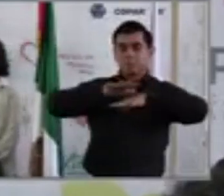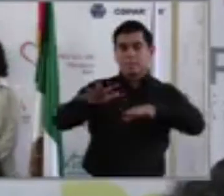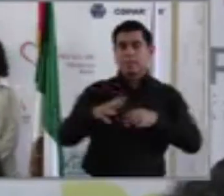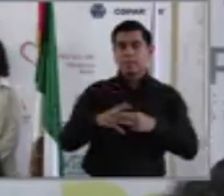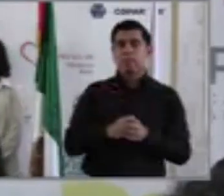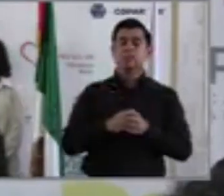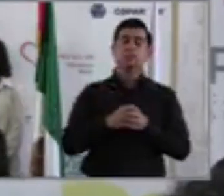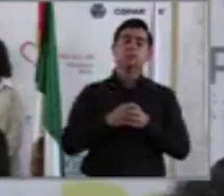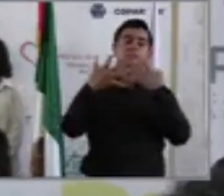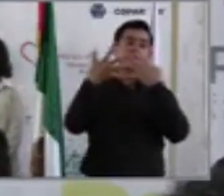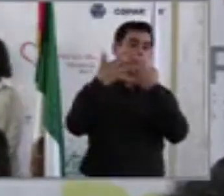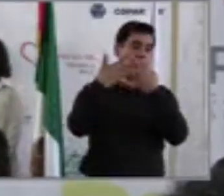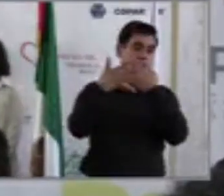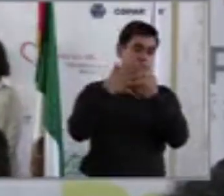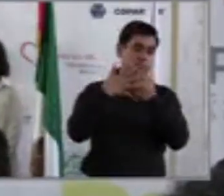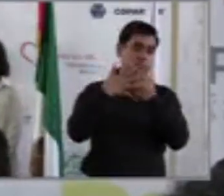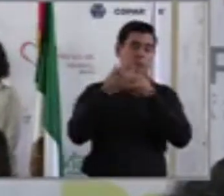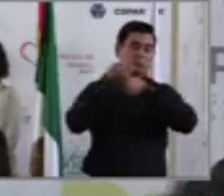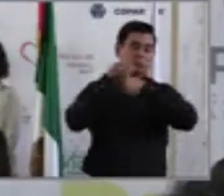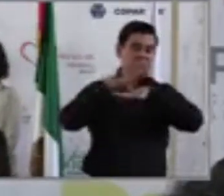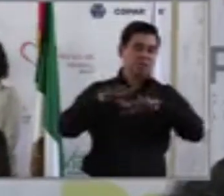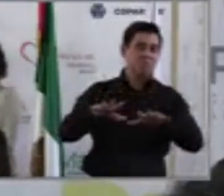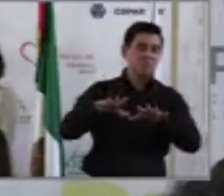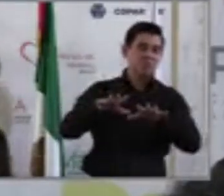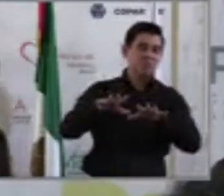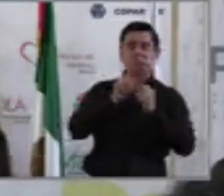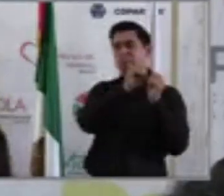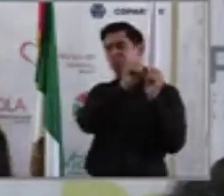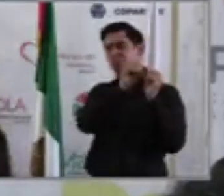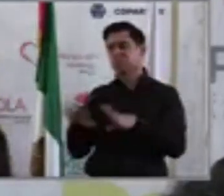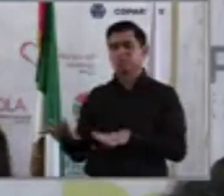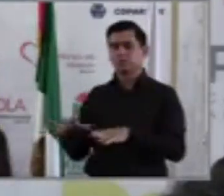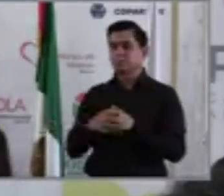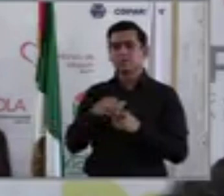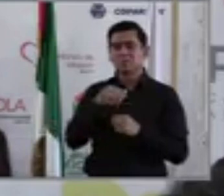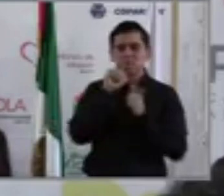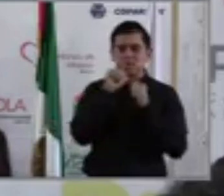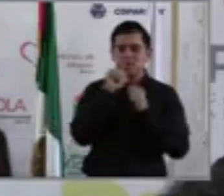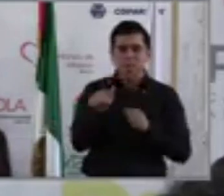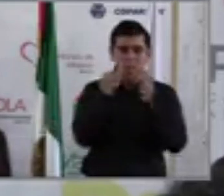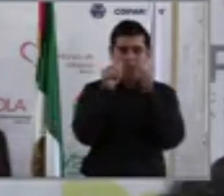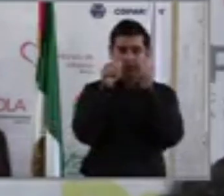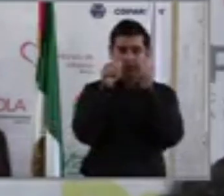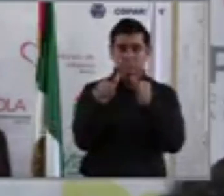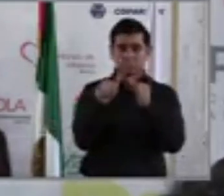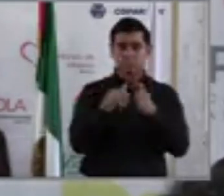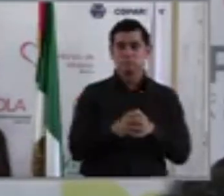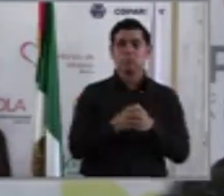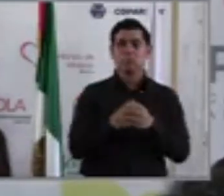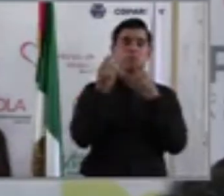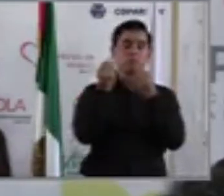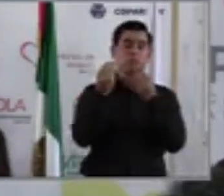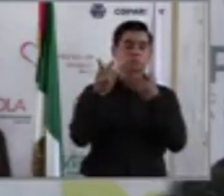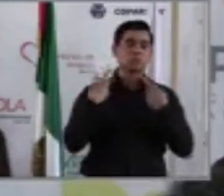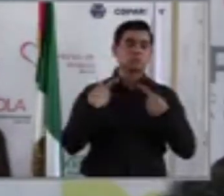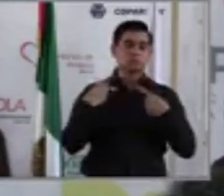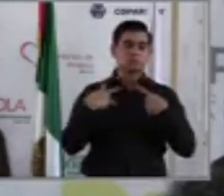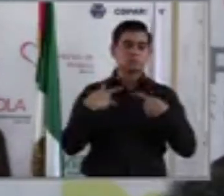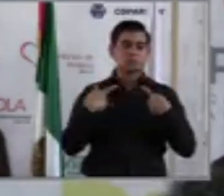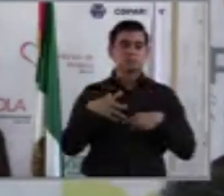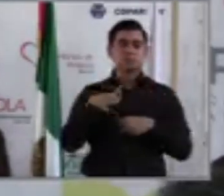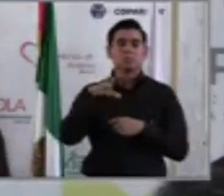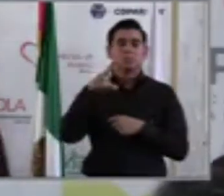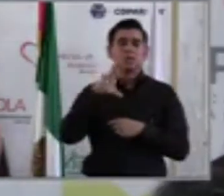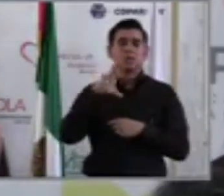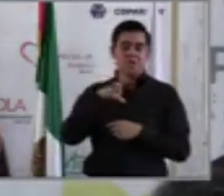sistema penitenciario olvidado, un sistema penitenciario en donde muchos de las actividades delictivas